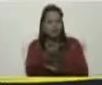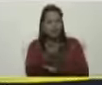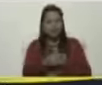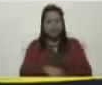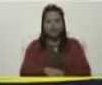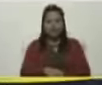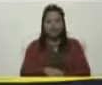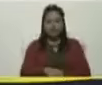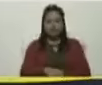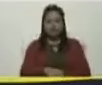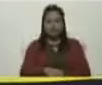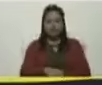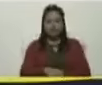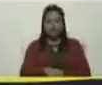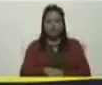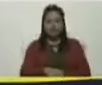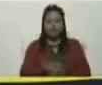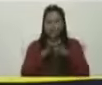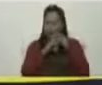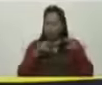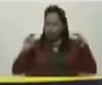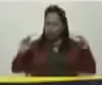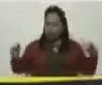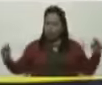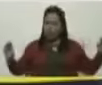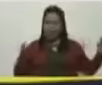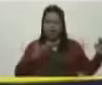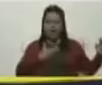Orgulloso, todos, creo que los muchachos que están conmigo, los alcaldes,